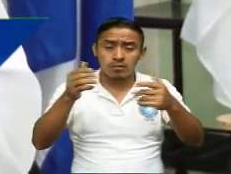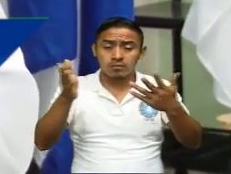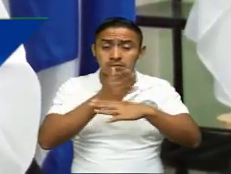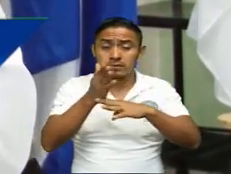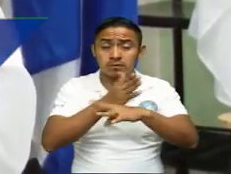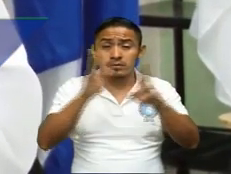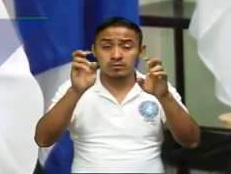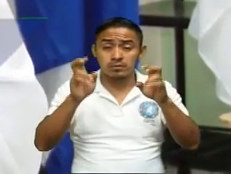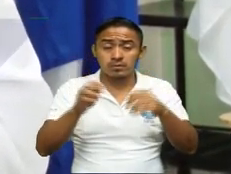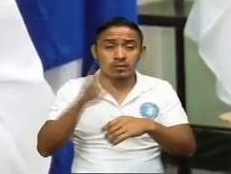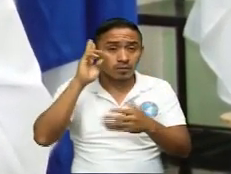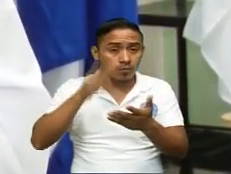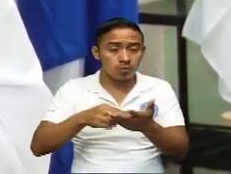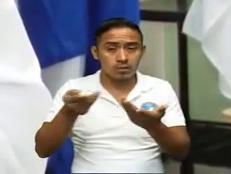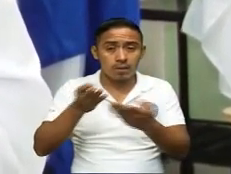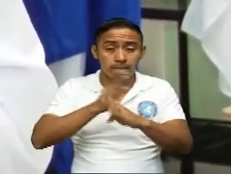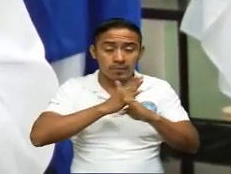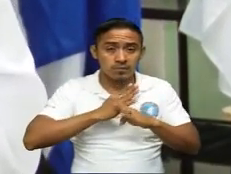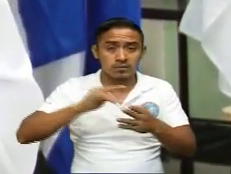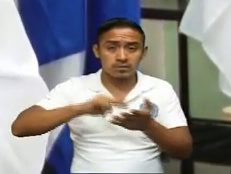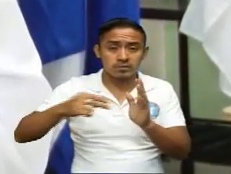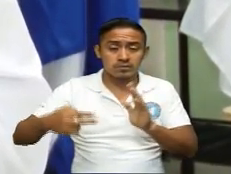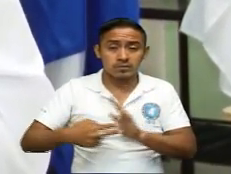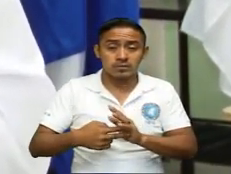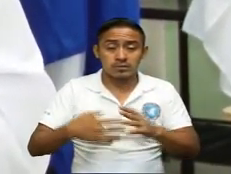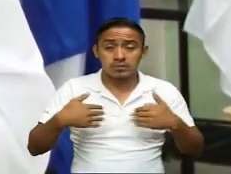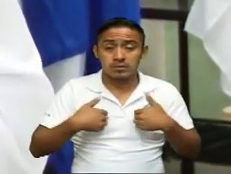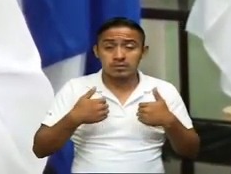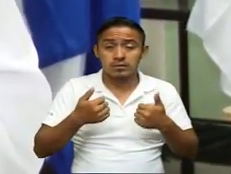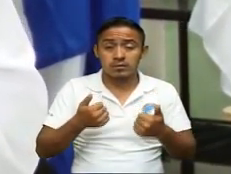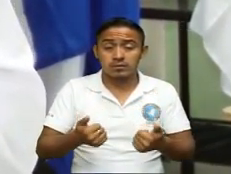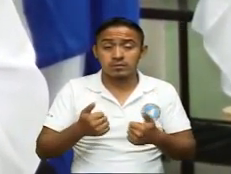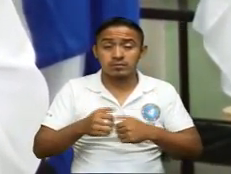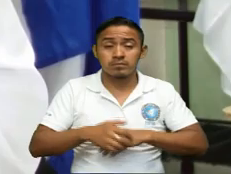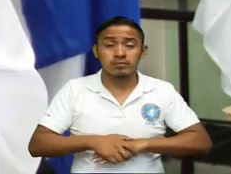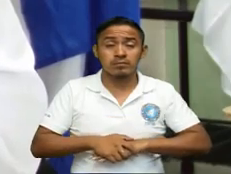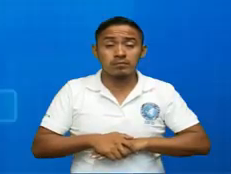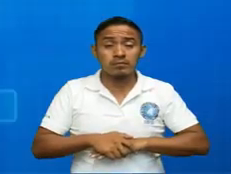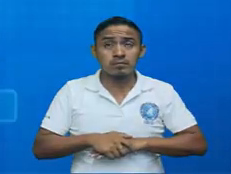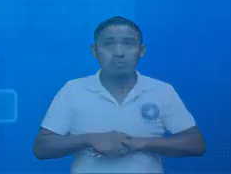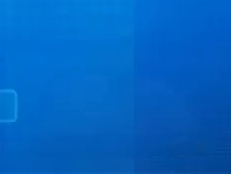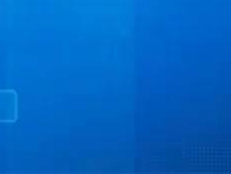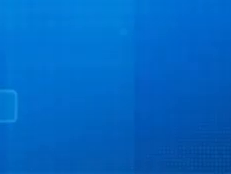sobre temas de salud. Recuerde que la prevención o prevenir también es salud.